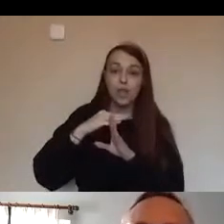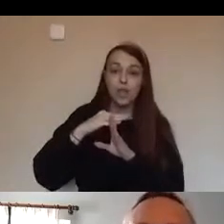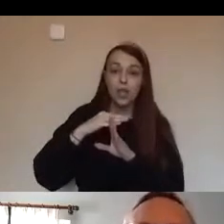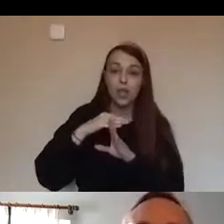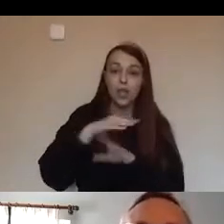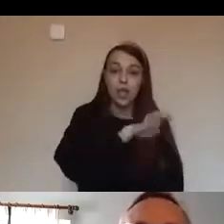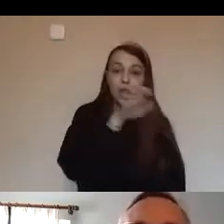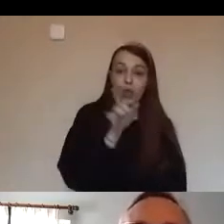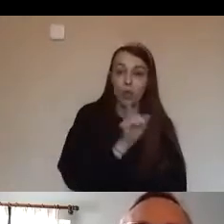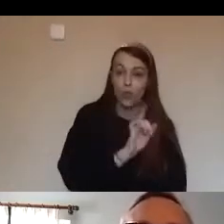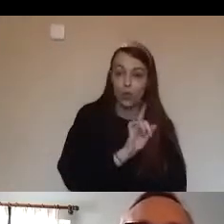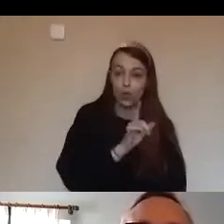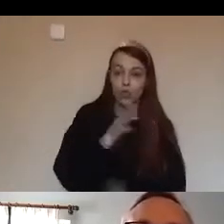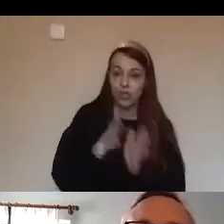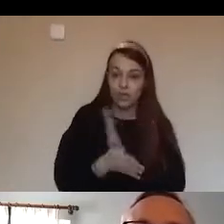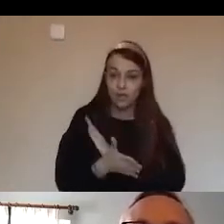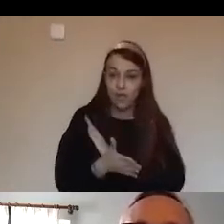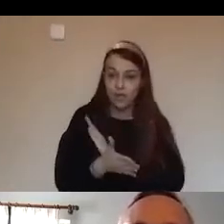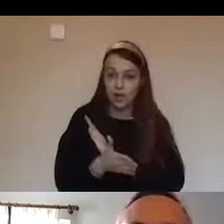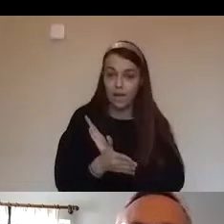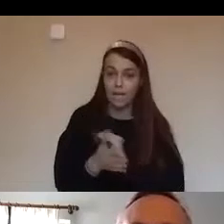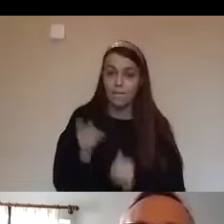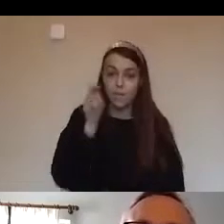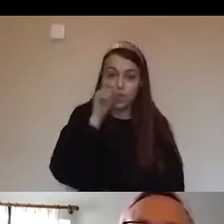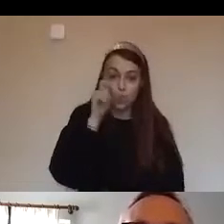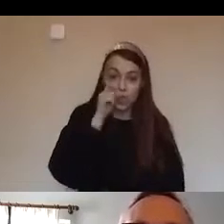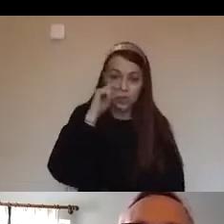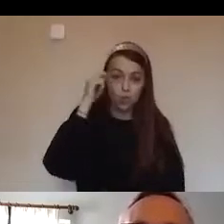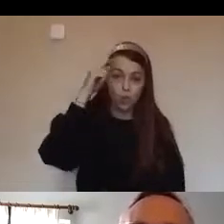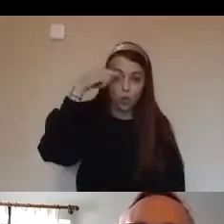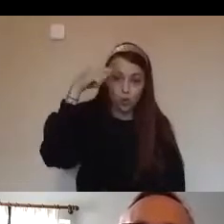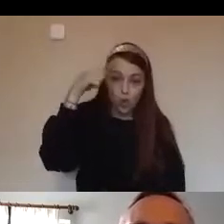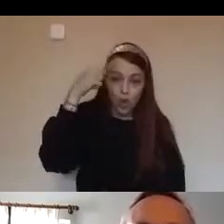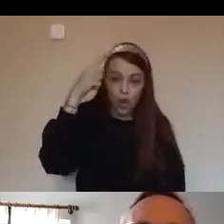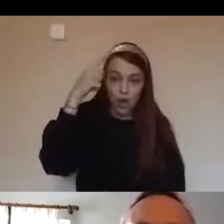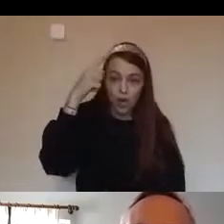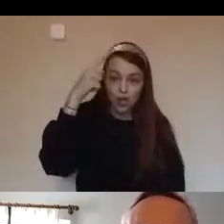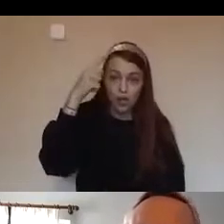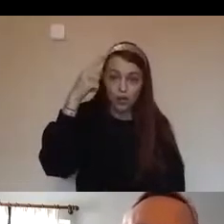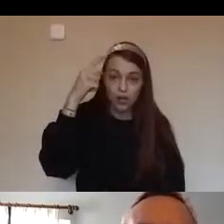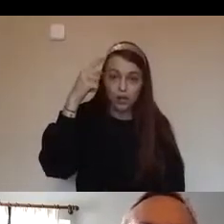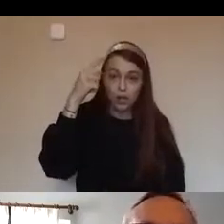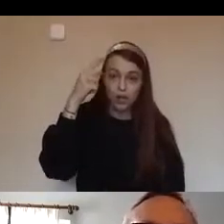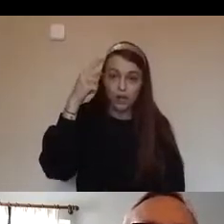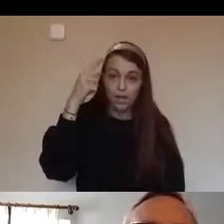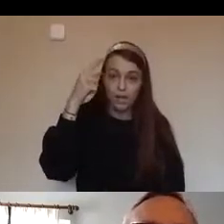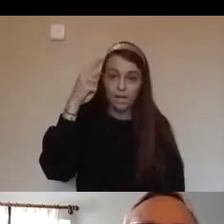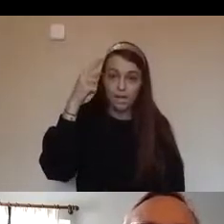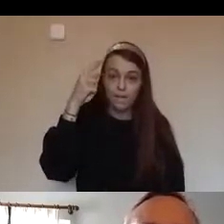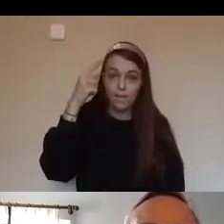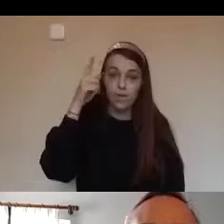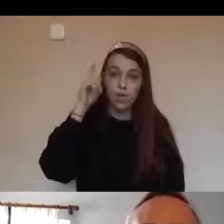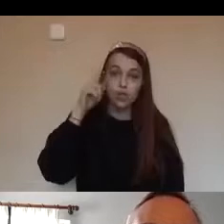Así que el impacto de un turismo cultural no se refleja en los